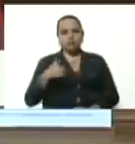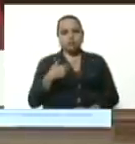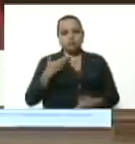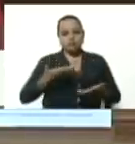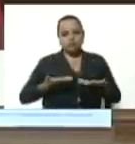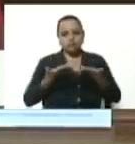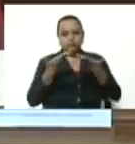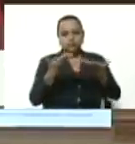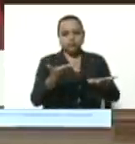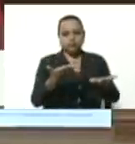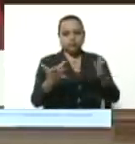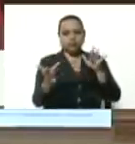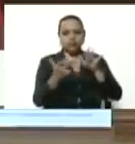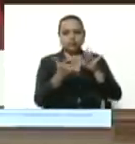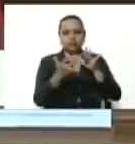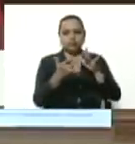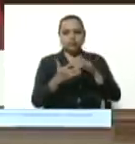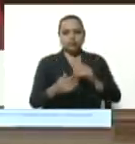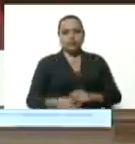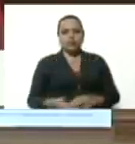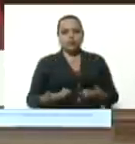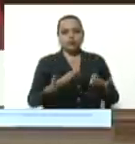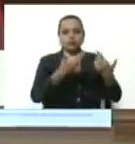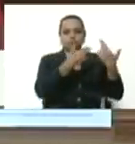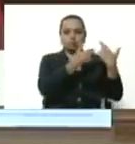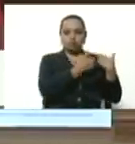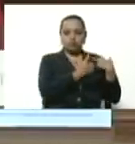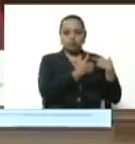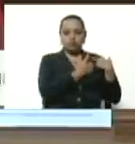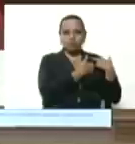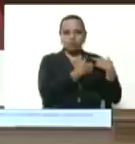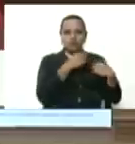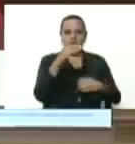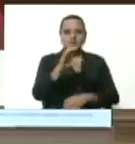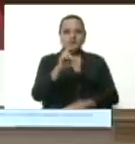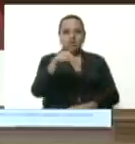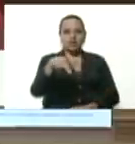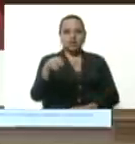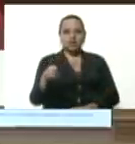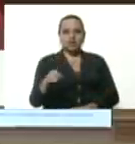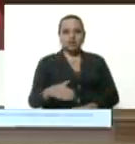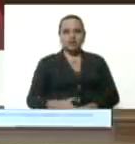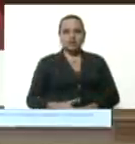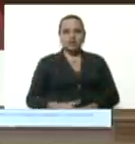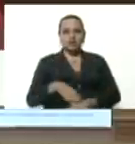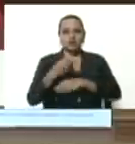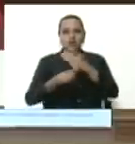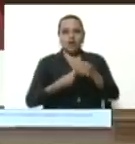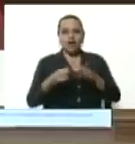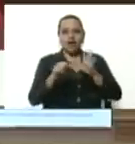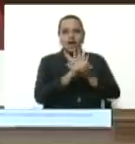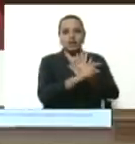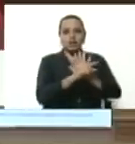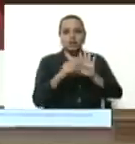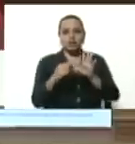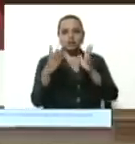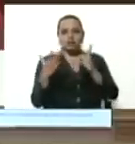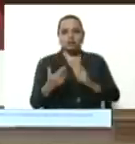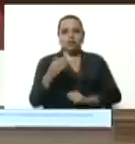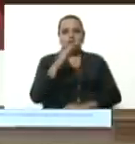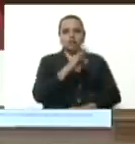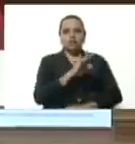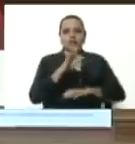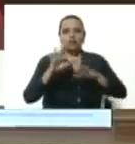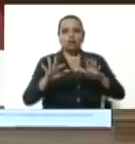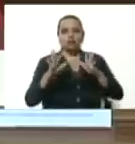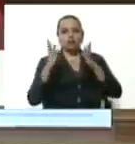dirigirme a usted en representación oficial del Poder Electoral de conformidad con lo previsto en el artículo 38, numeral